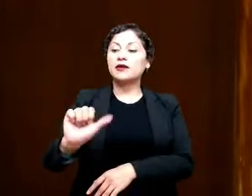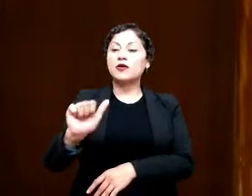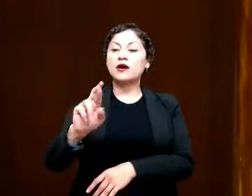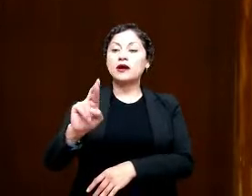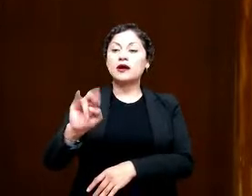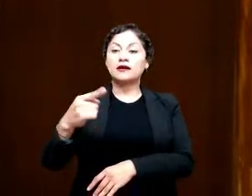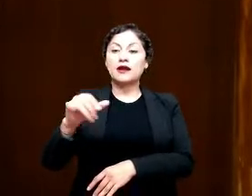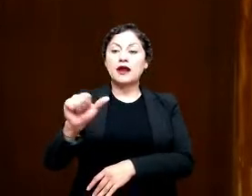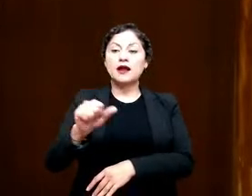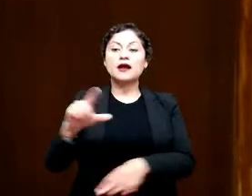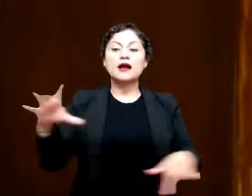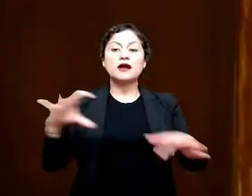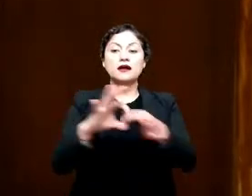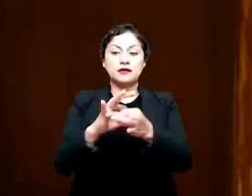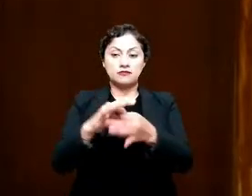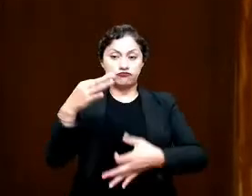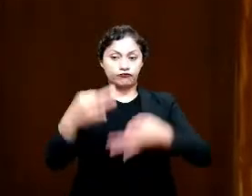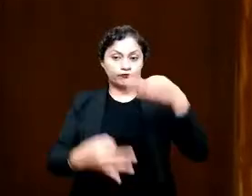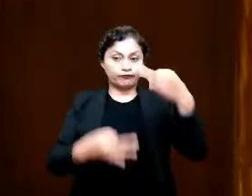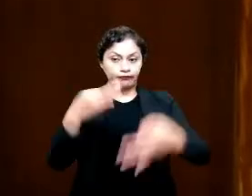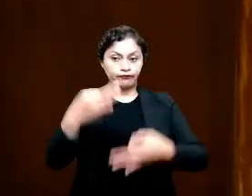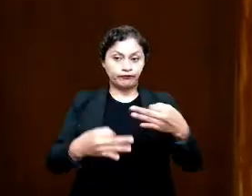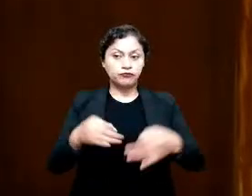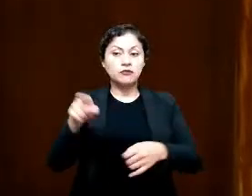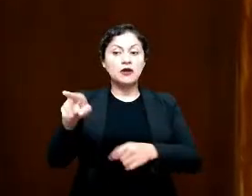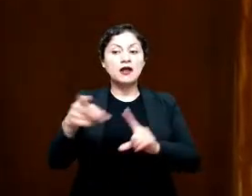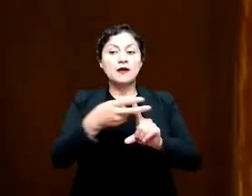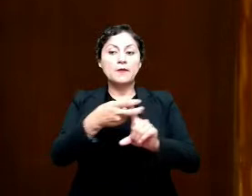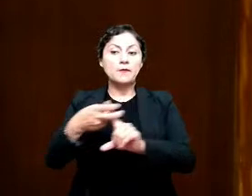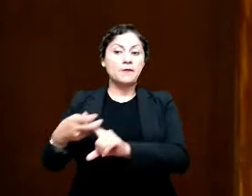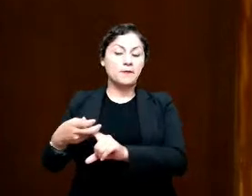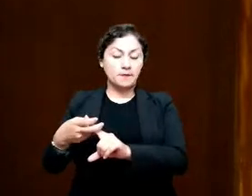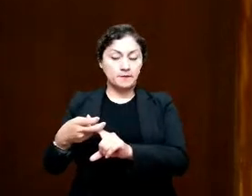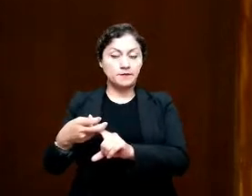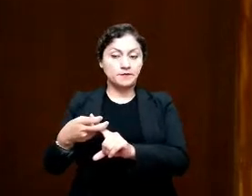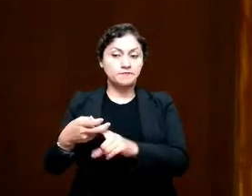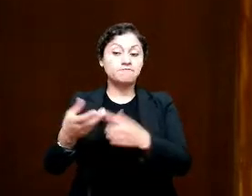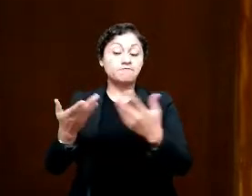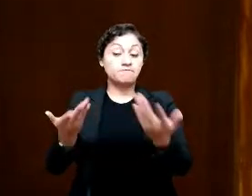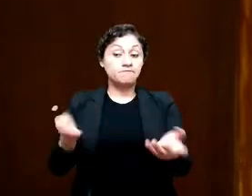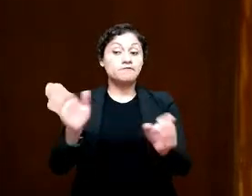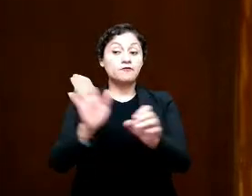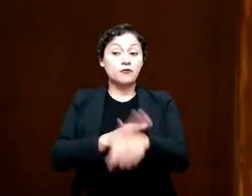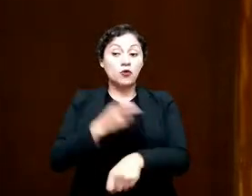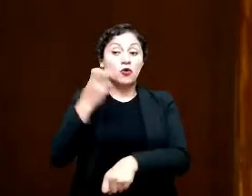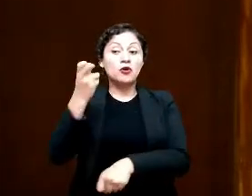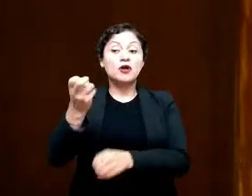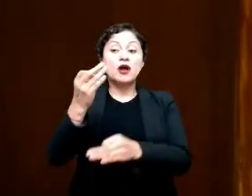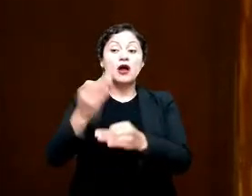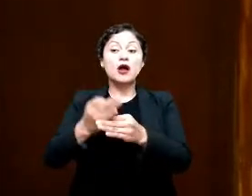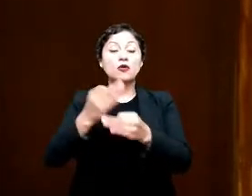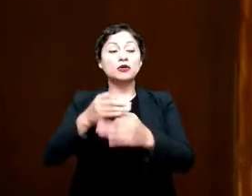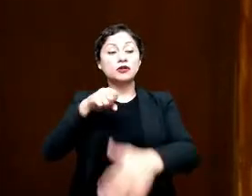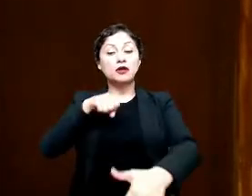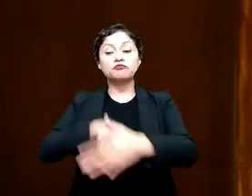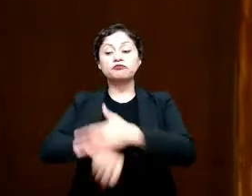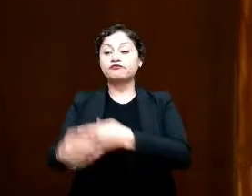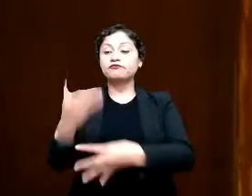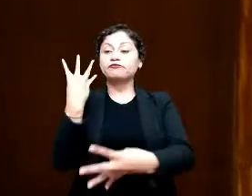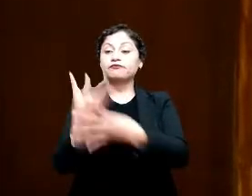el delito de privación ilegal de la libertad, por lo que se encuentra en prisión en este momento